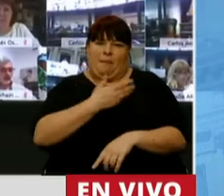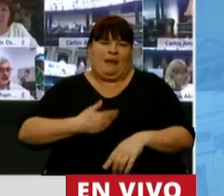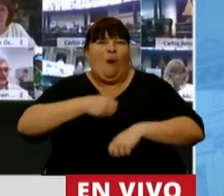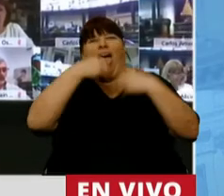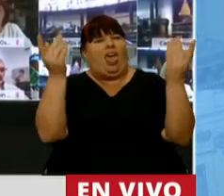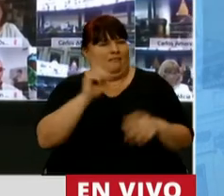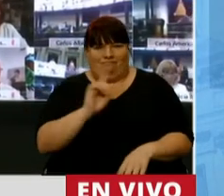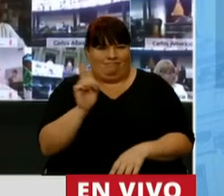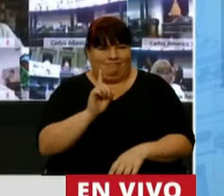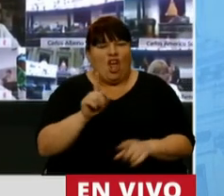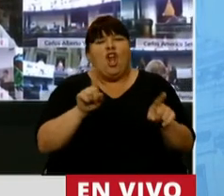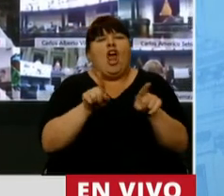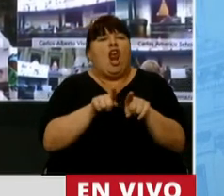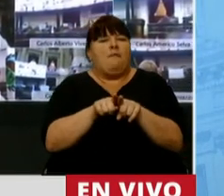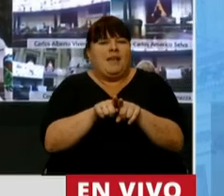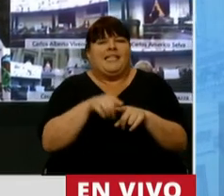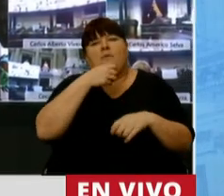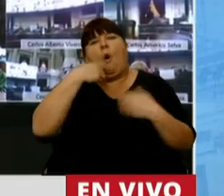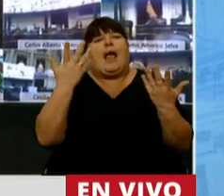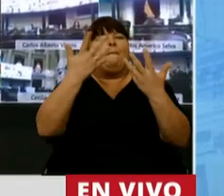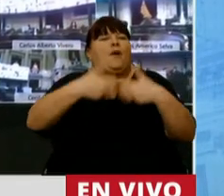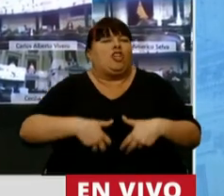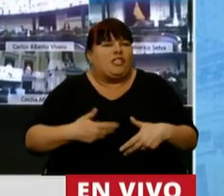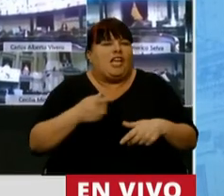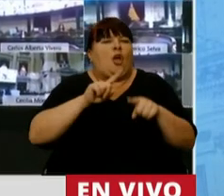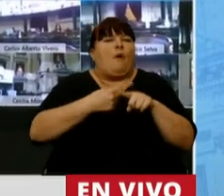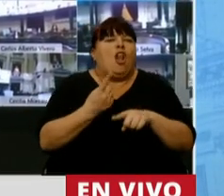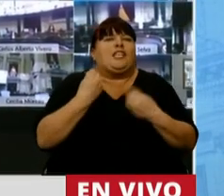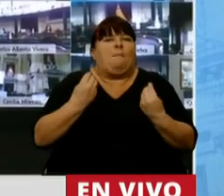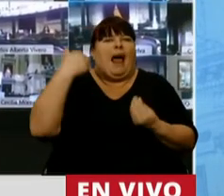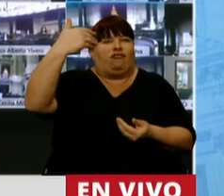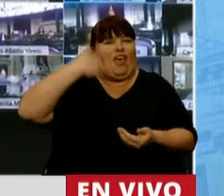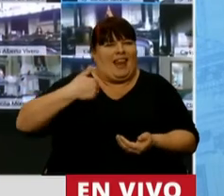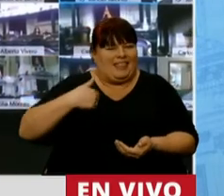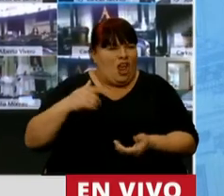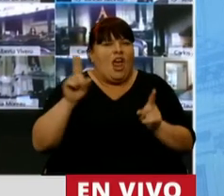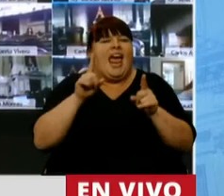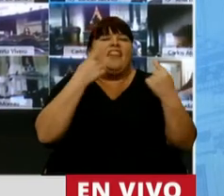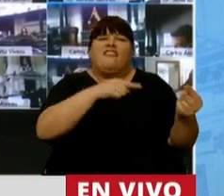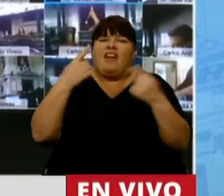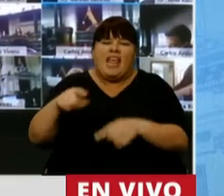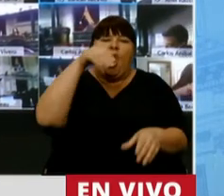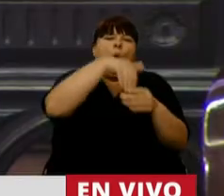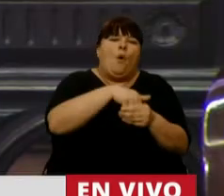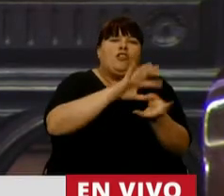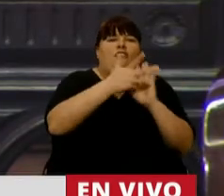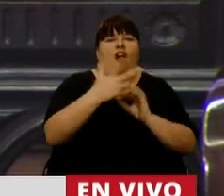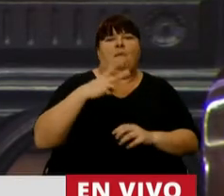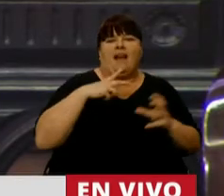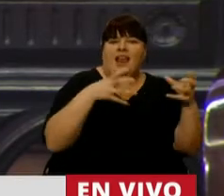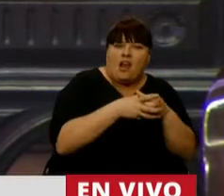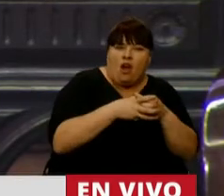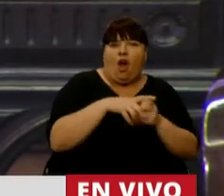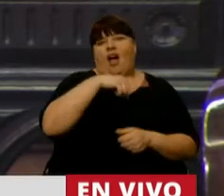presidente, señora presidenta, que no es lo mismo cualquier proyecto político de país, que no es lo mismo votar un modelo